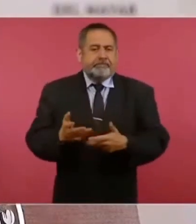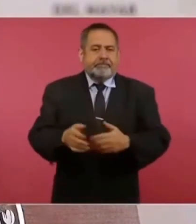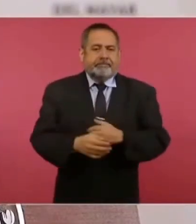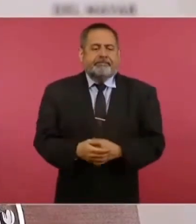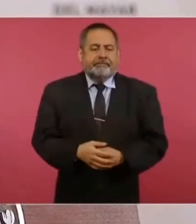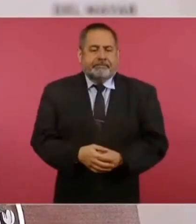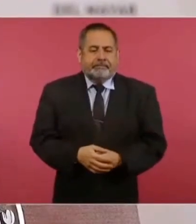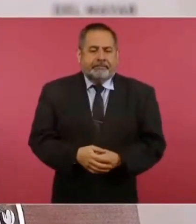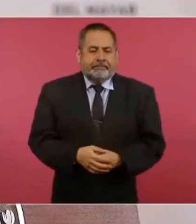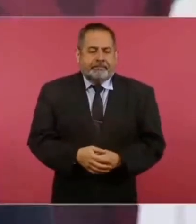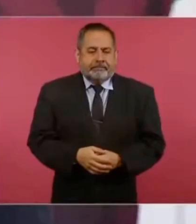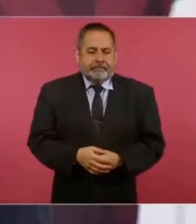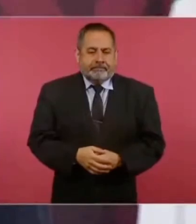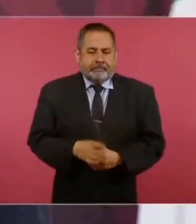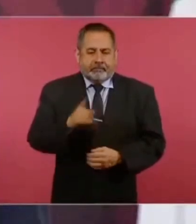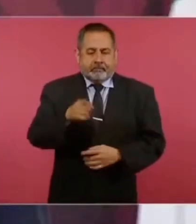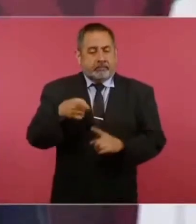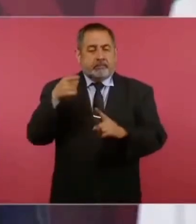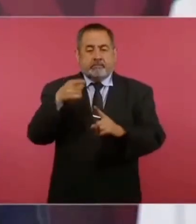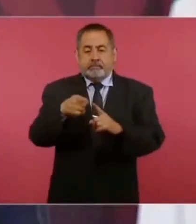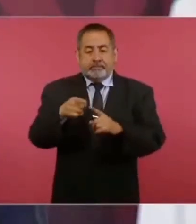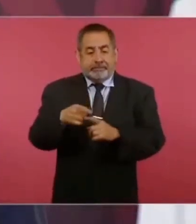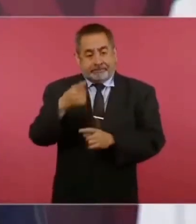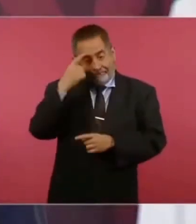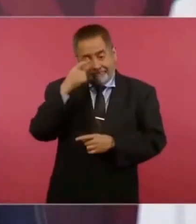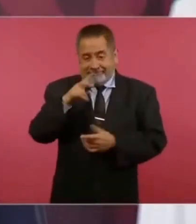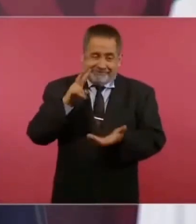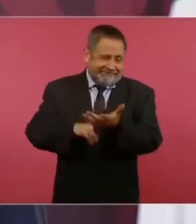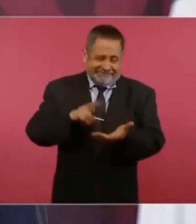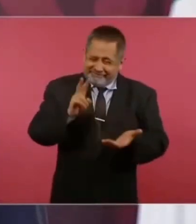arma principal es la credencial del elector.